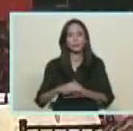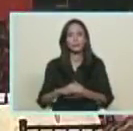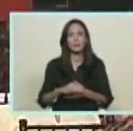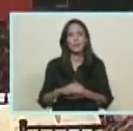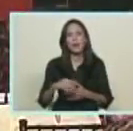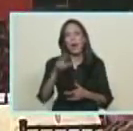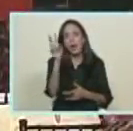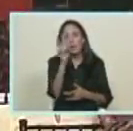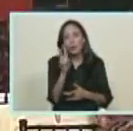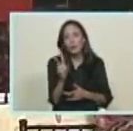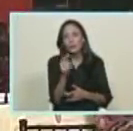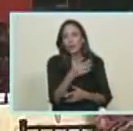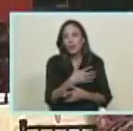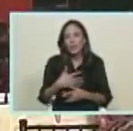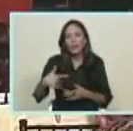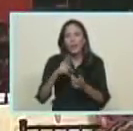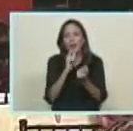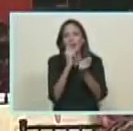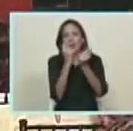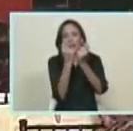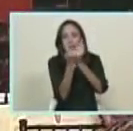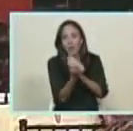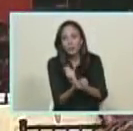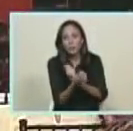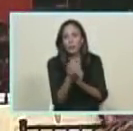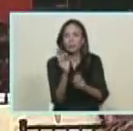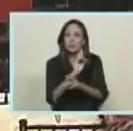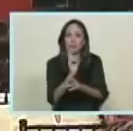Venezuela exigía un cambio profundo,